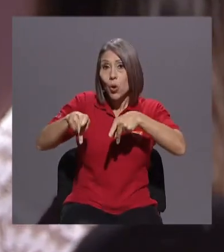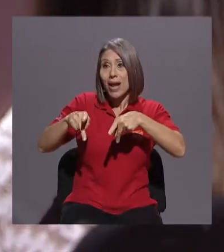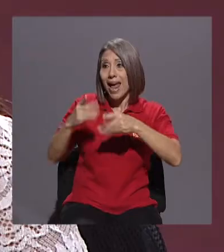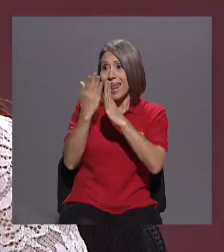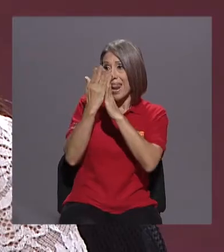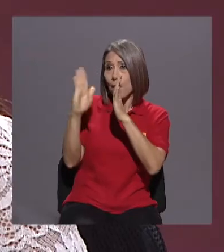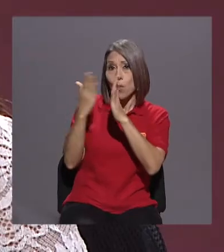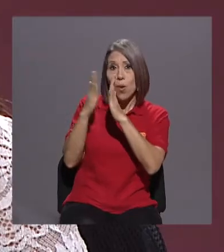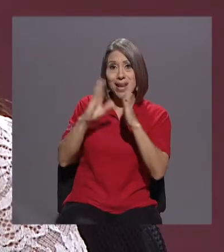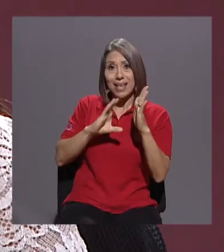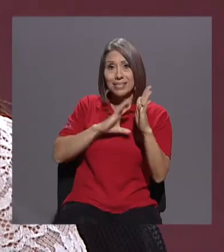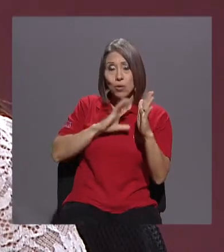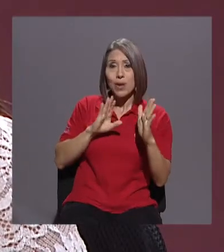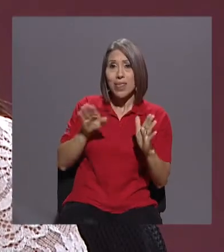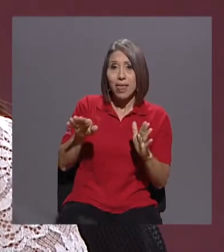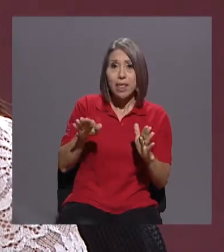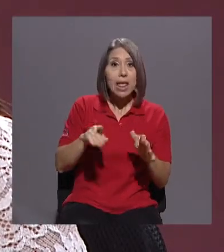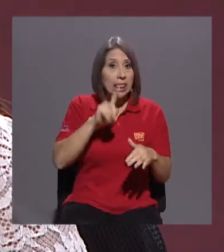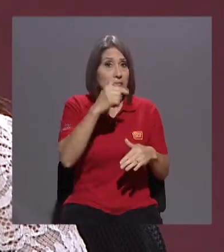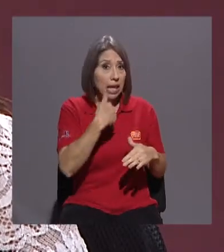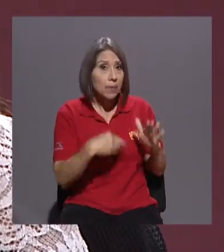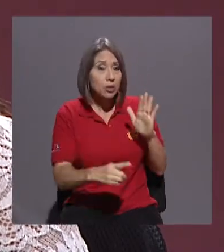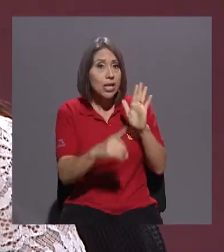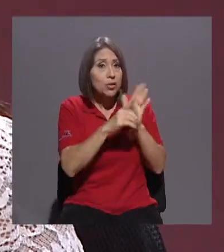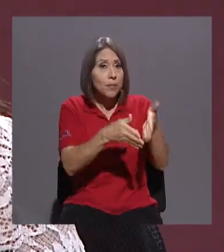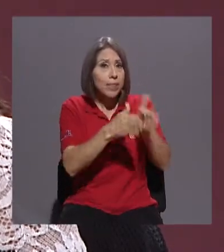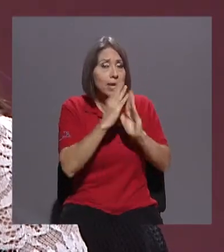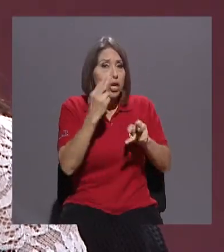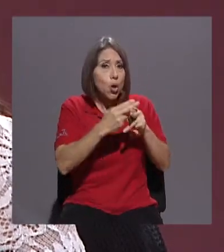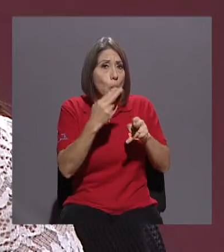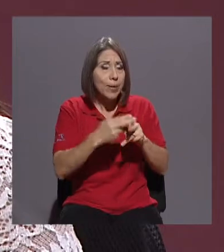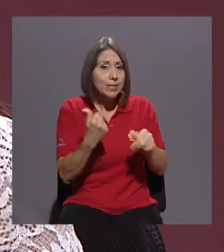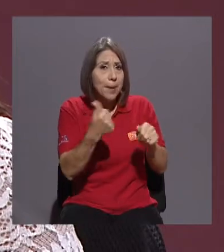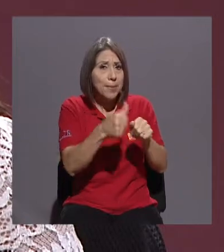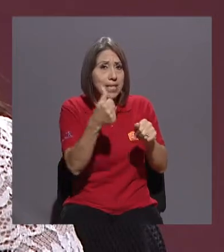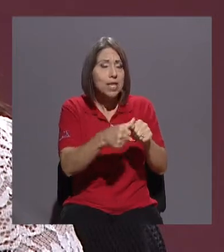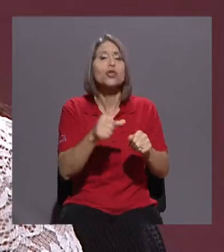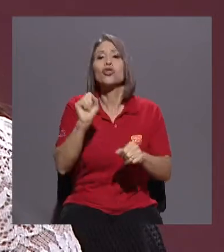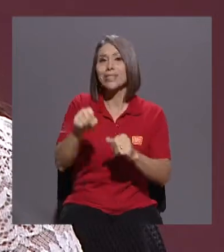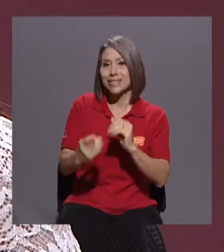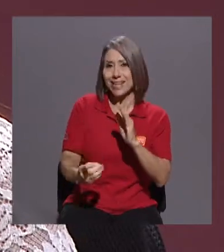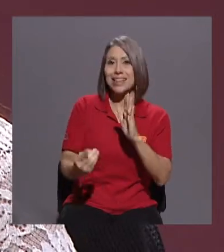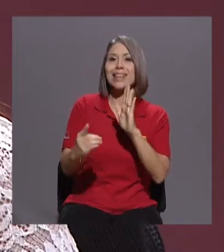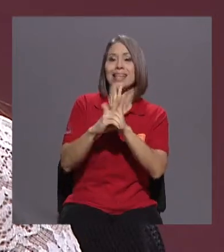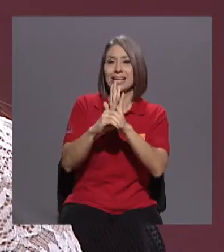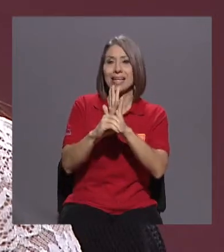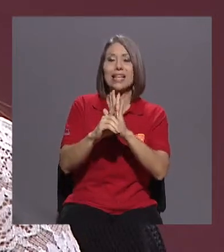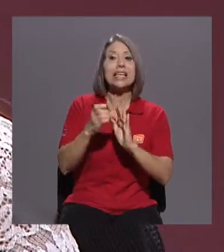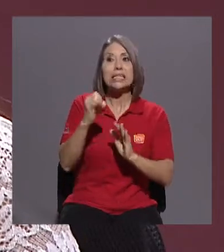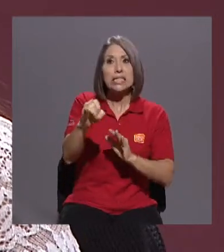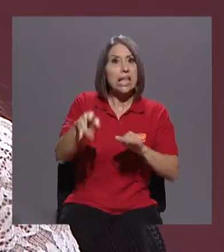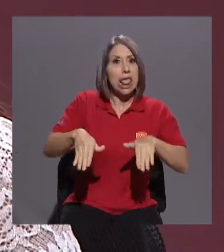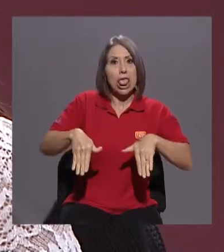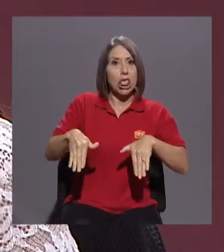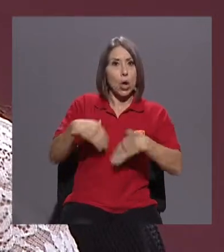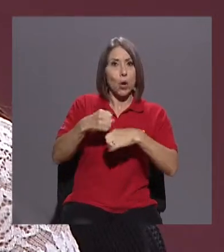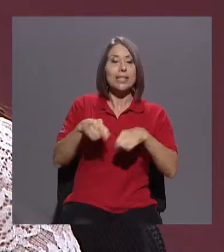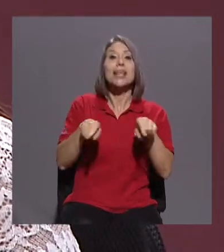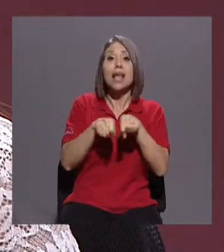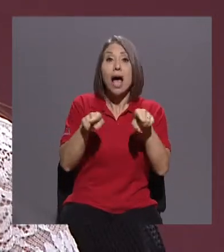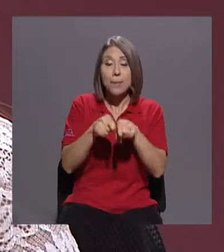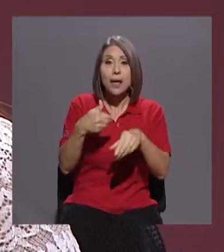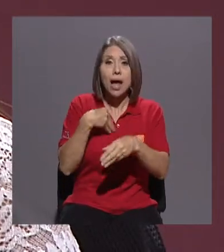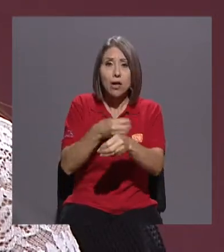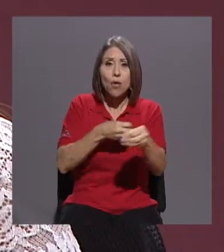puerta El personal De seguridad Tenemos derecho A pedirle nombres Y apellidos Tenemos derecho De pedirlo Y si no lo hace Recordemos que también Hay